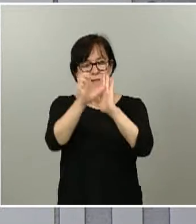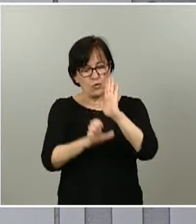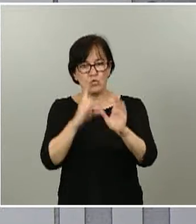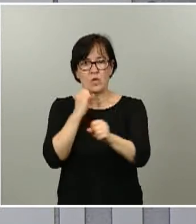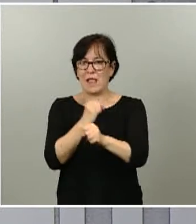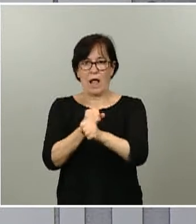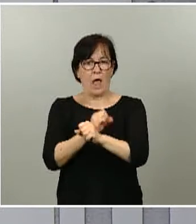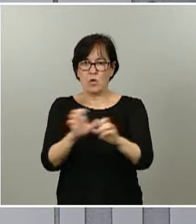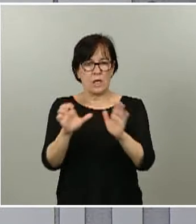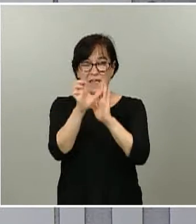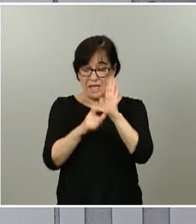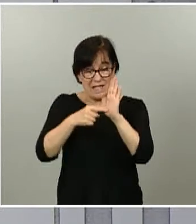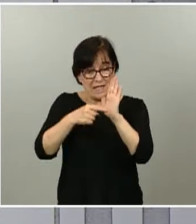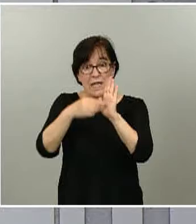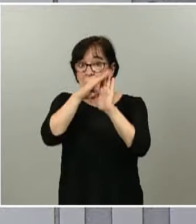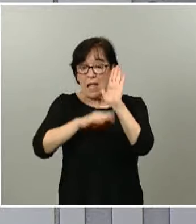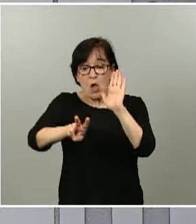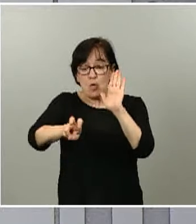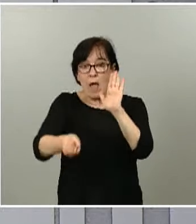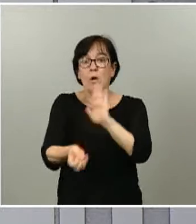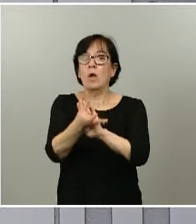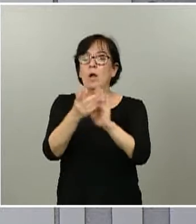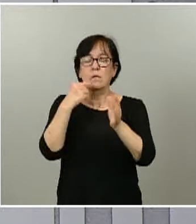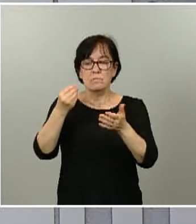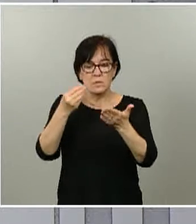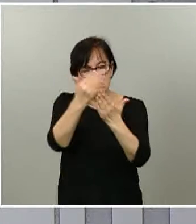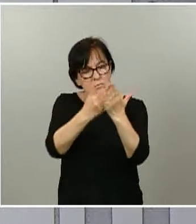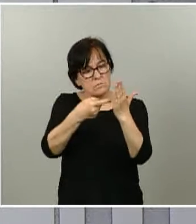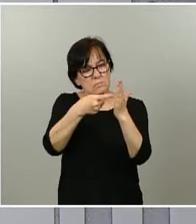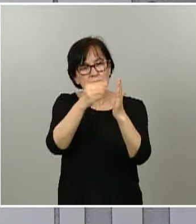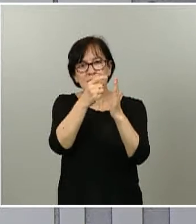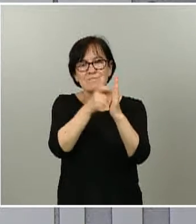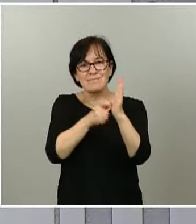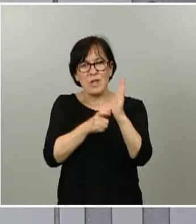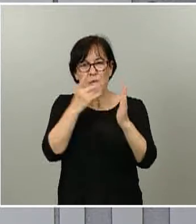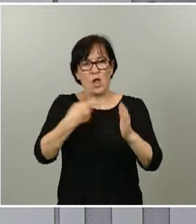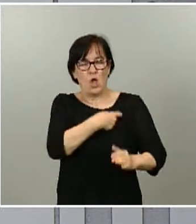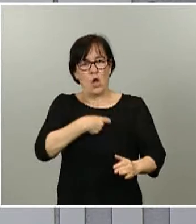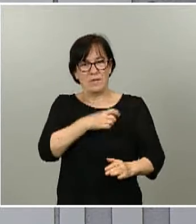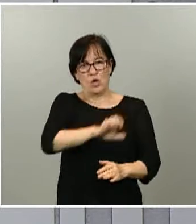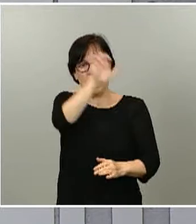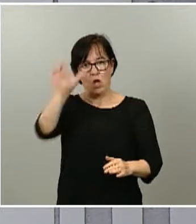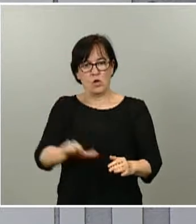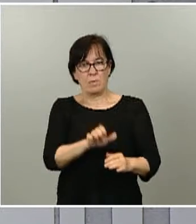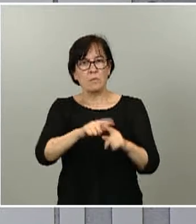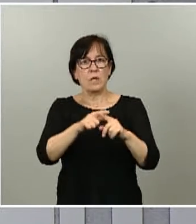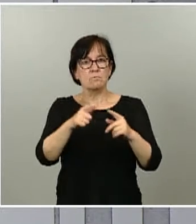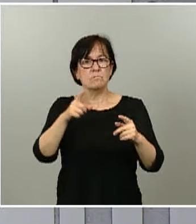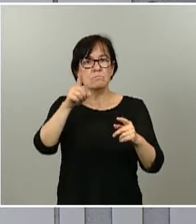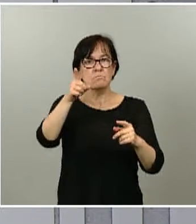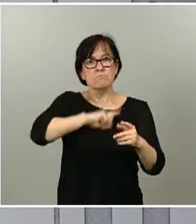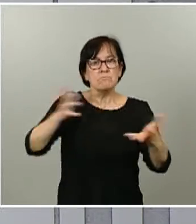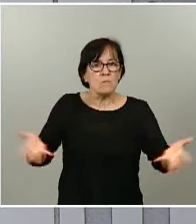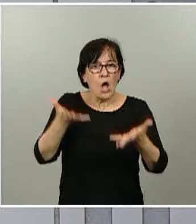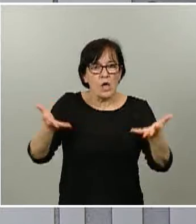Trabajadores, impulsado en muchas de sus partes, incluso por la propia Comisión Europea, que nos anima a seguir